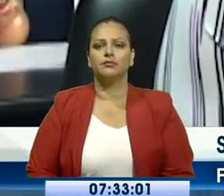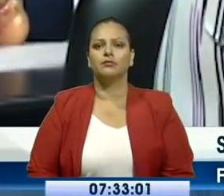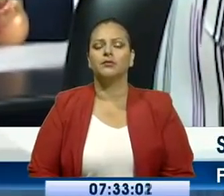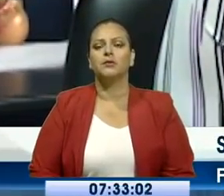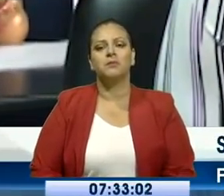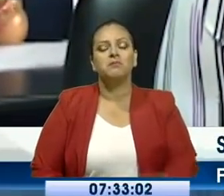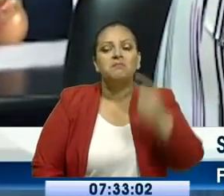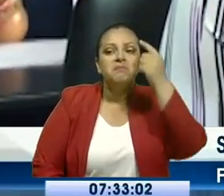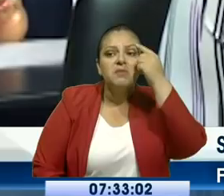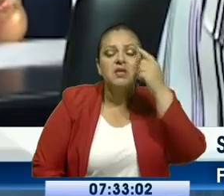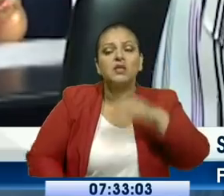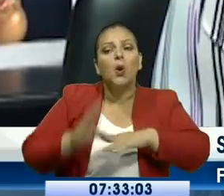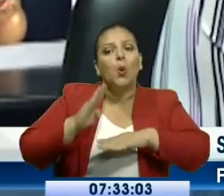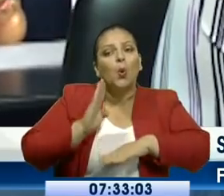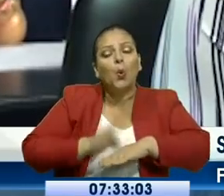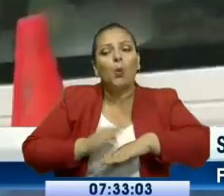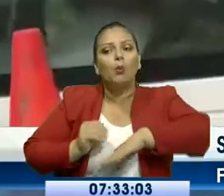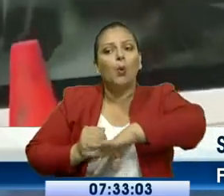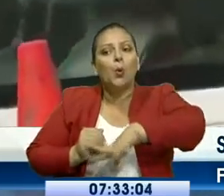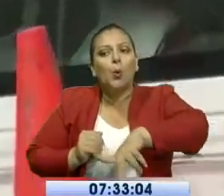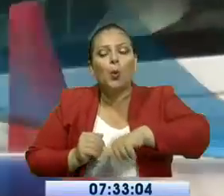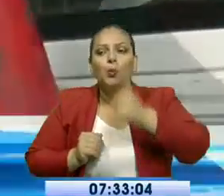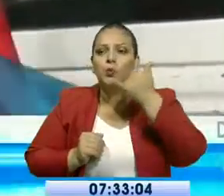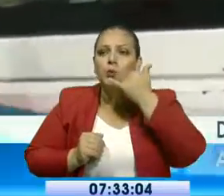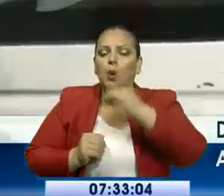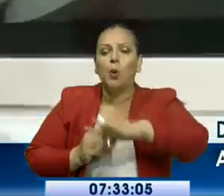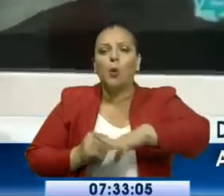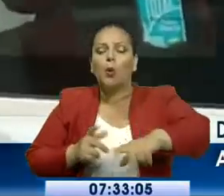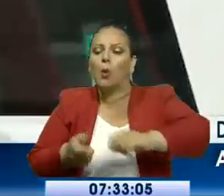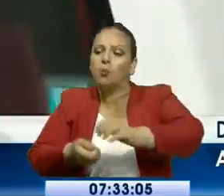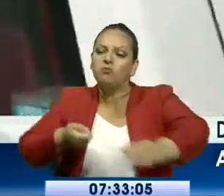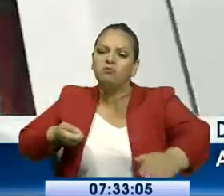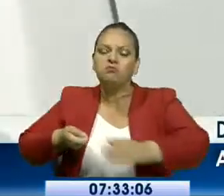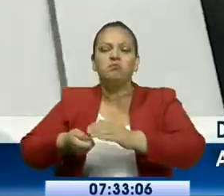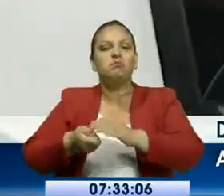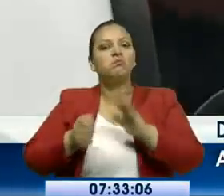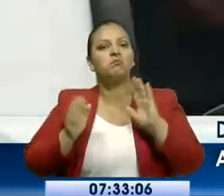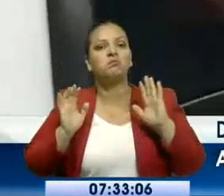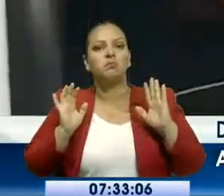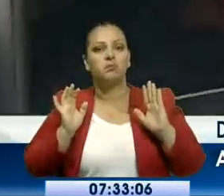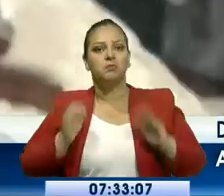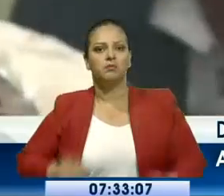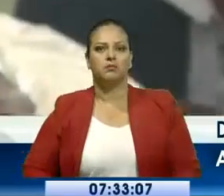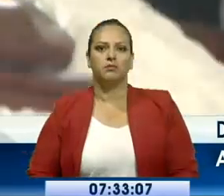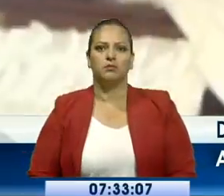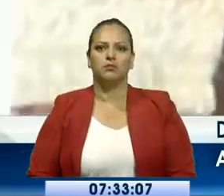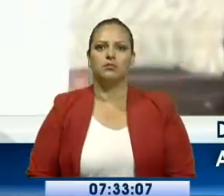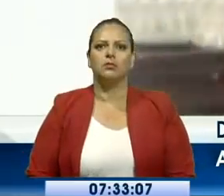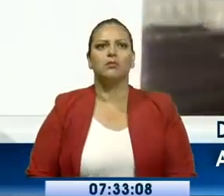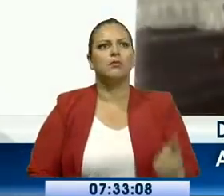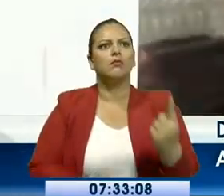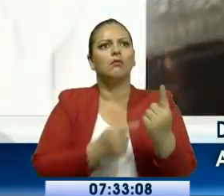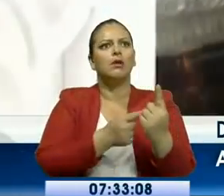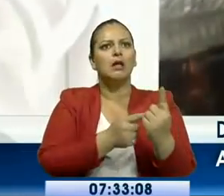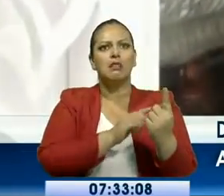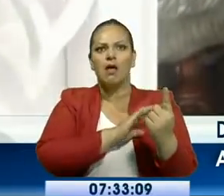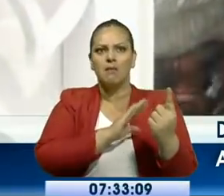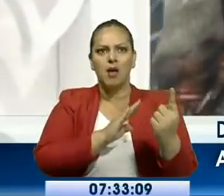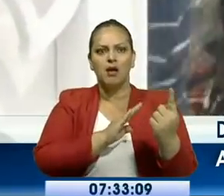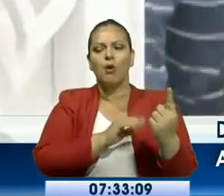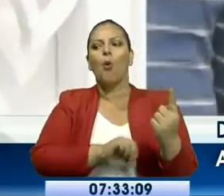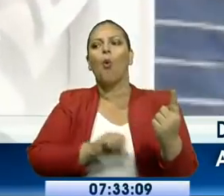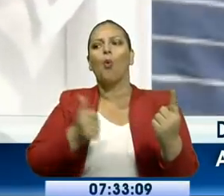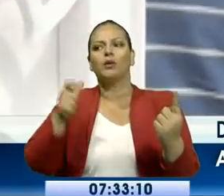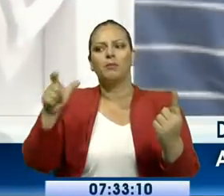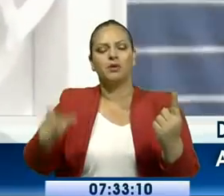con muerte, ¿no? O sea, se le robó el celular. Se investiga para determinar responsabilidades a terceros, ya que el hecho de sangre se produjo